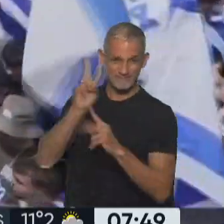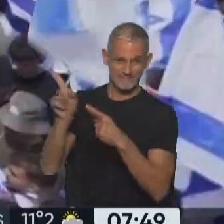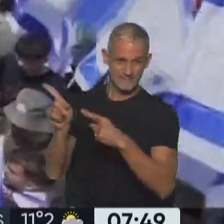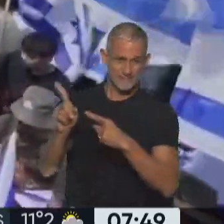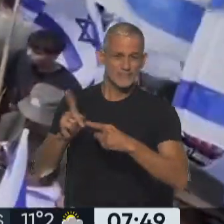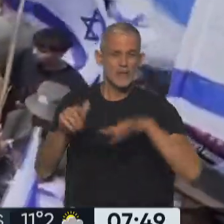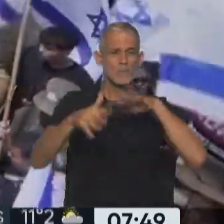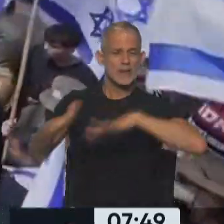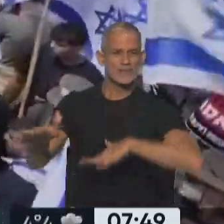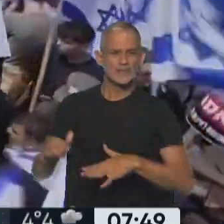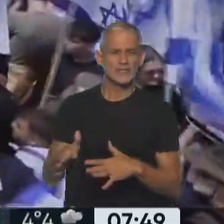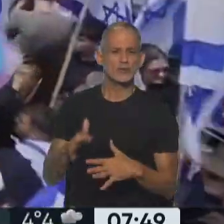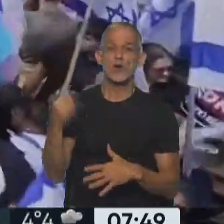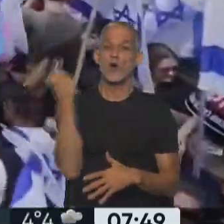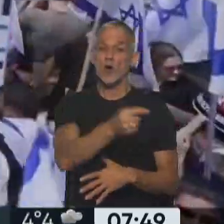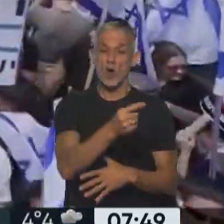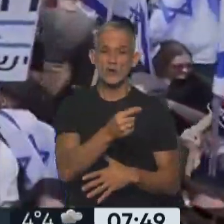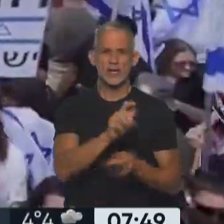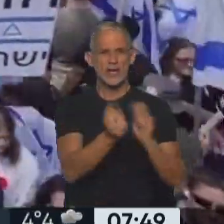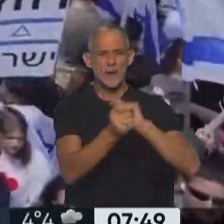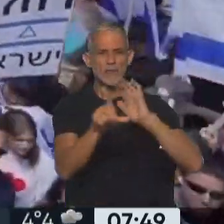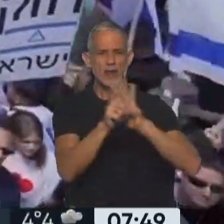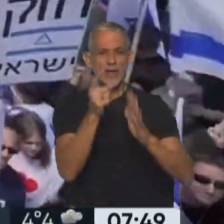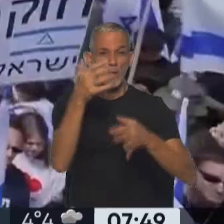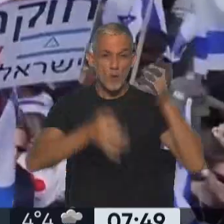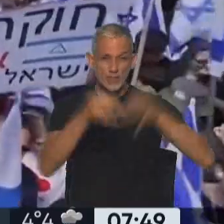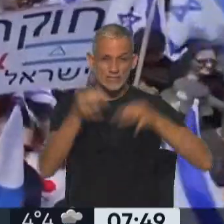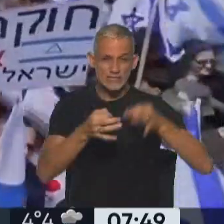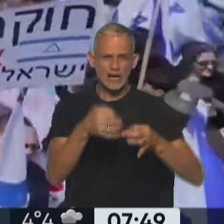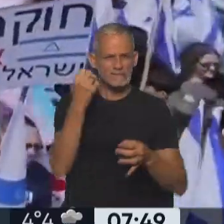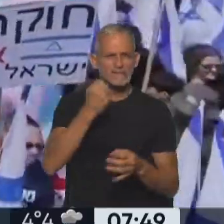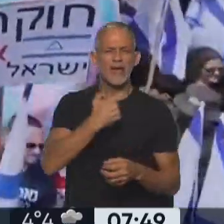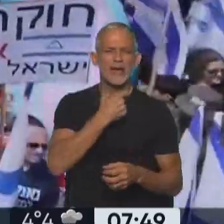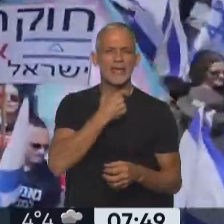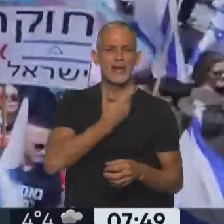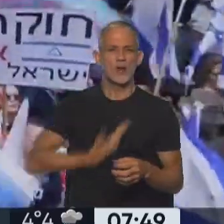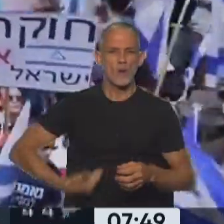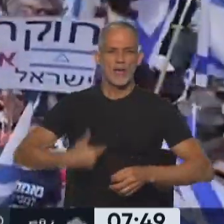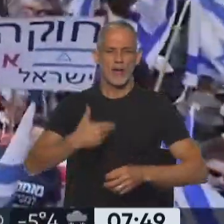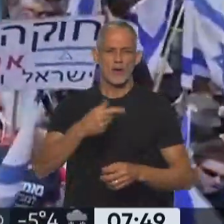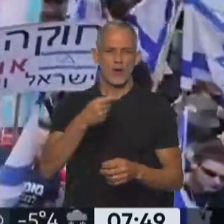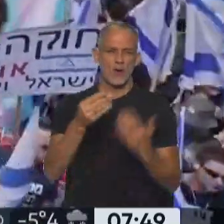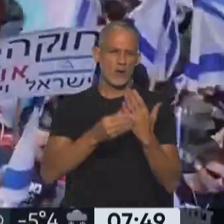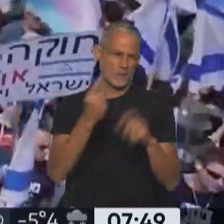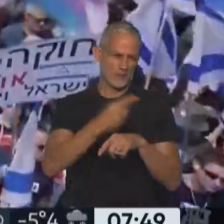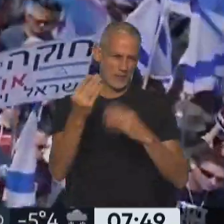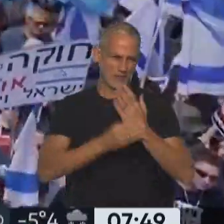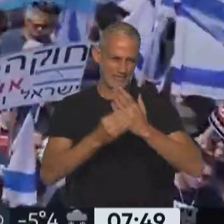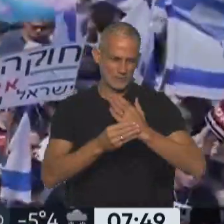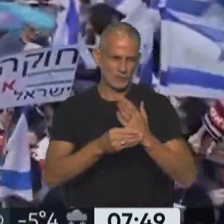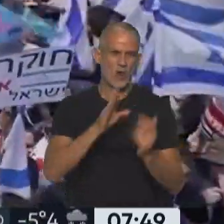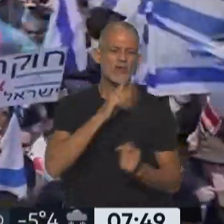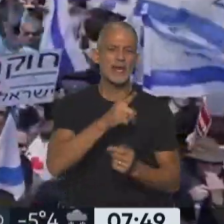estas manifestaciones en contra de la reforma judicial que intenta implementar Netanyahu en Israel y que tiene